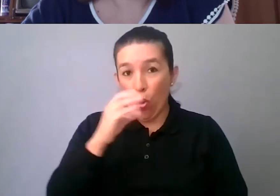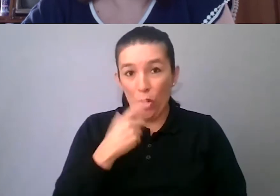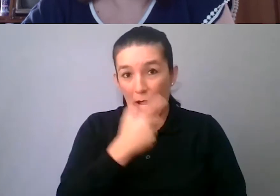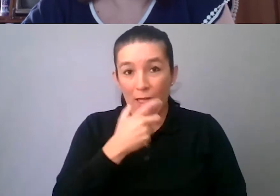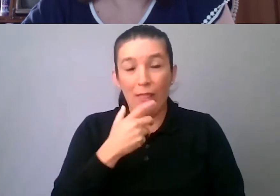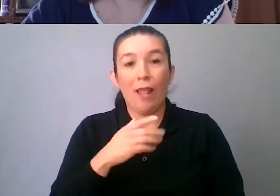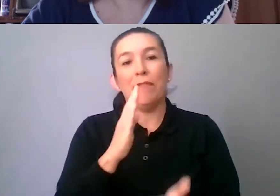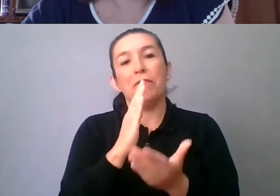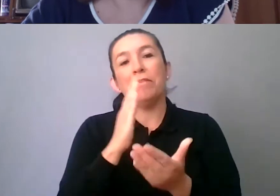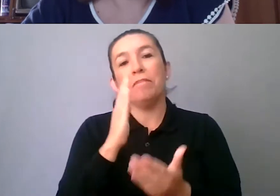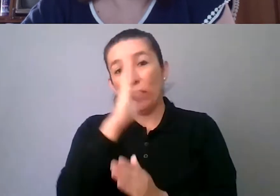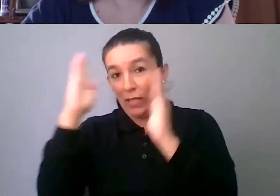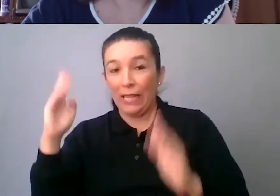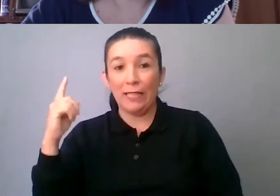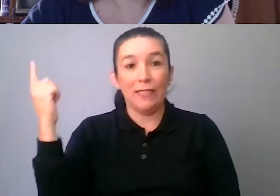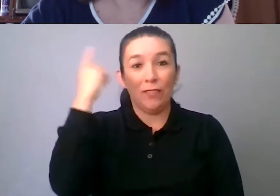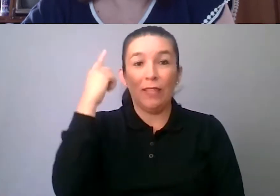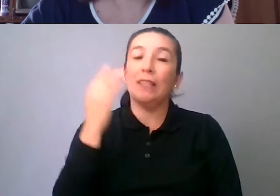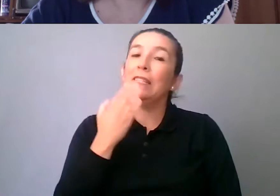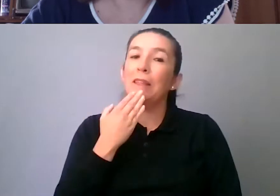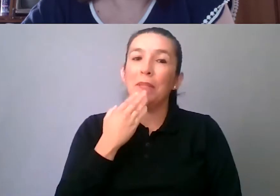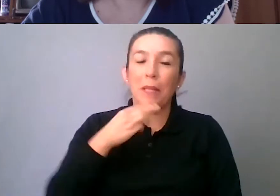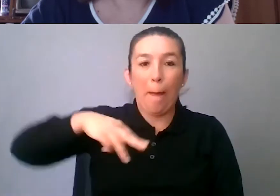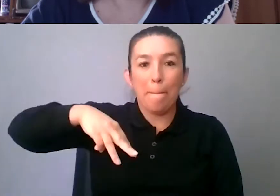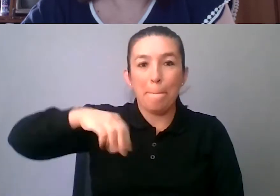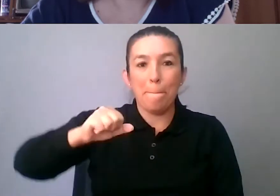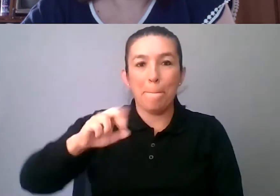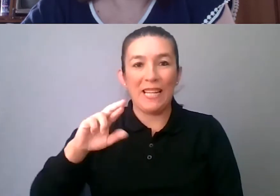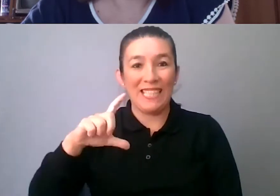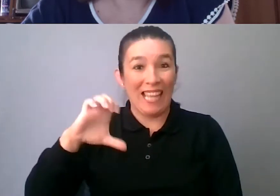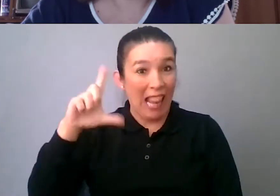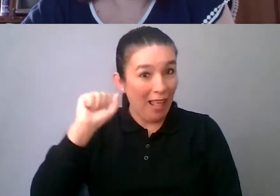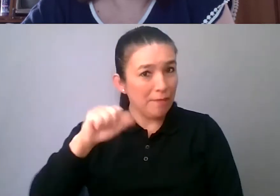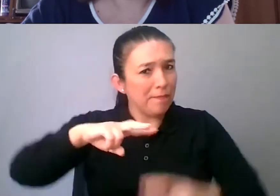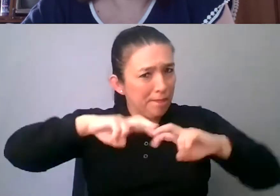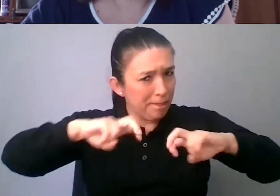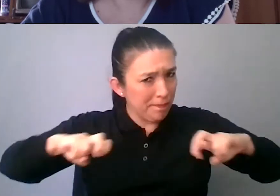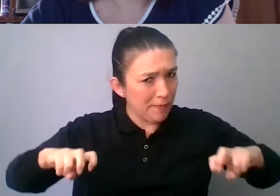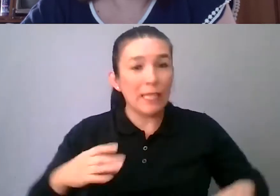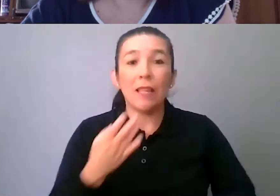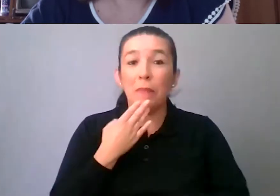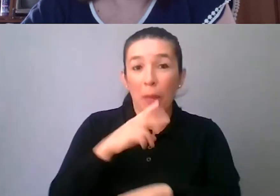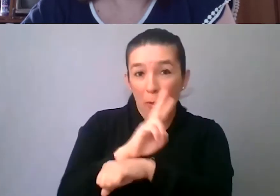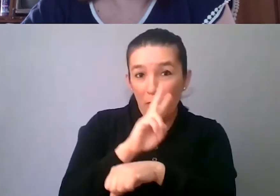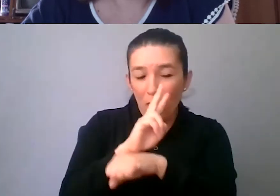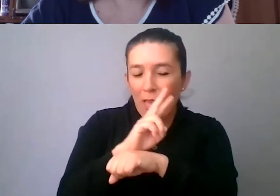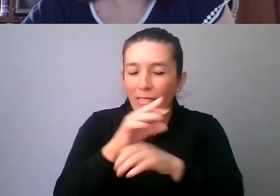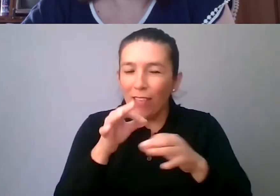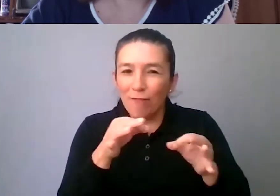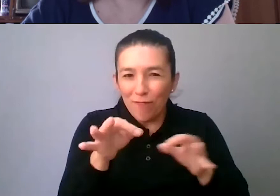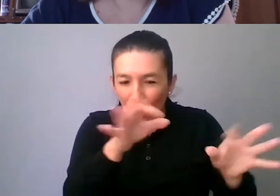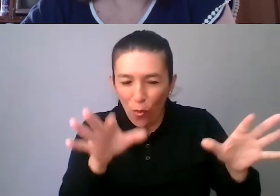Biblioteca Nacional, y nos acompaña Marcela Garrido Díaz, investigadora y profesora de Figuras de Hilo.